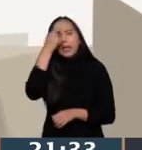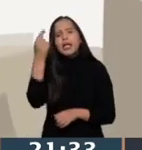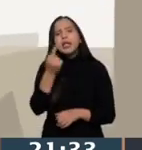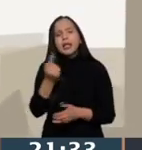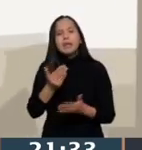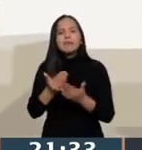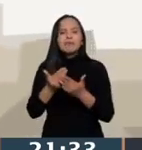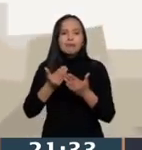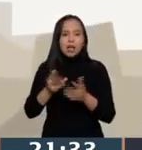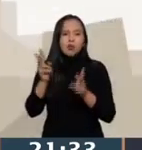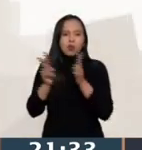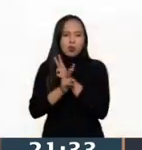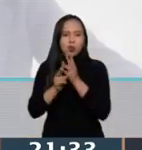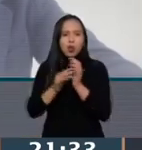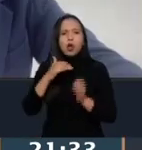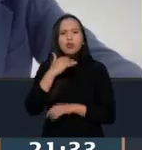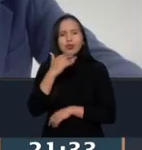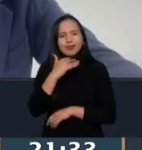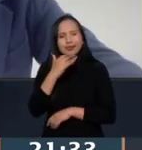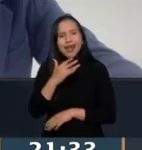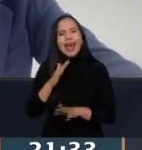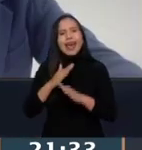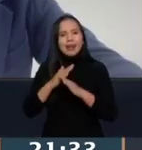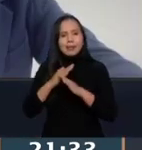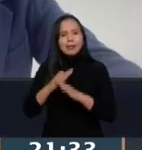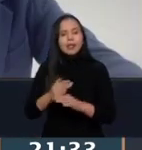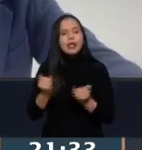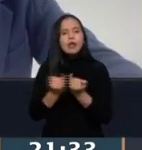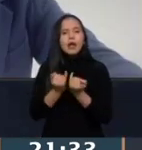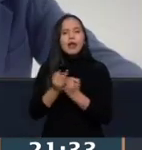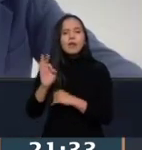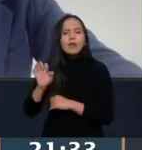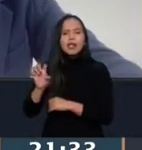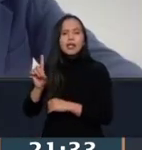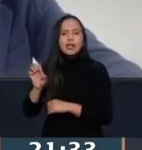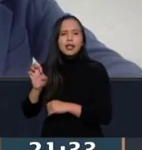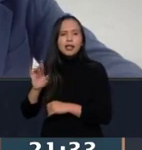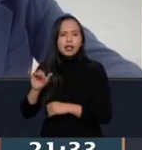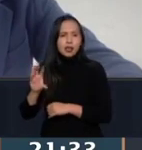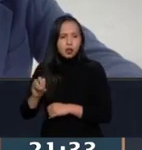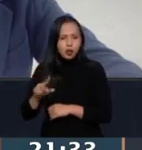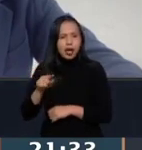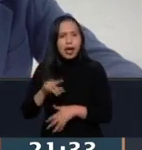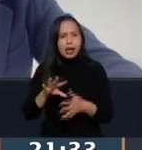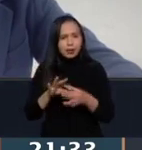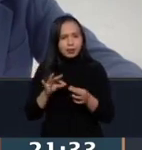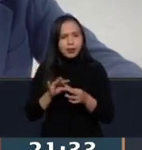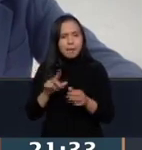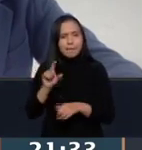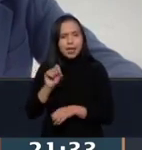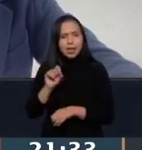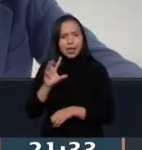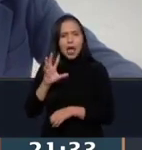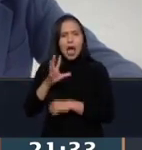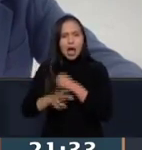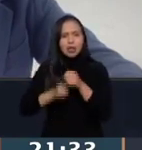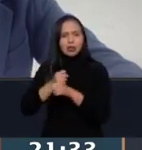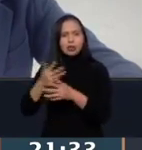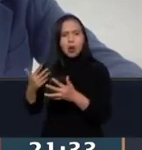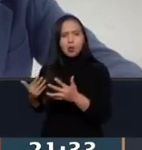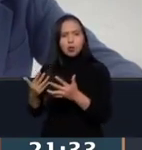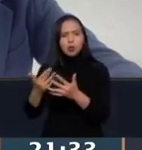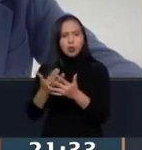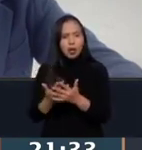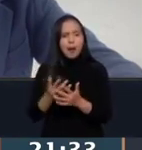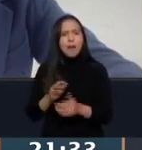contaminación. También uno de los datos que nos daba Federico Taboada el lunes es que en los últimos 20 años el porcentaje de personas